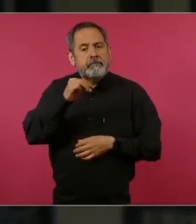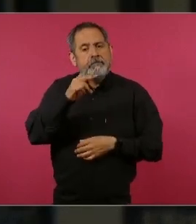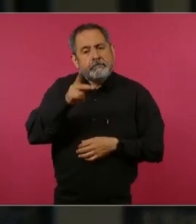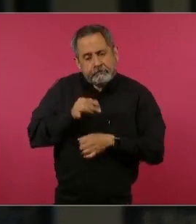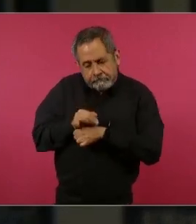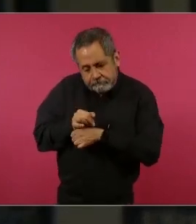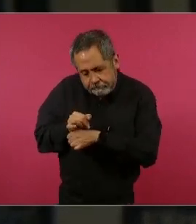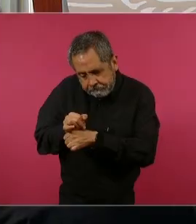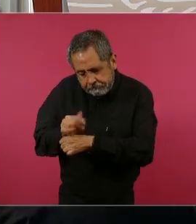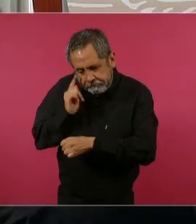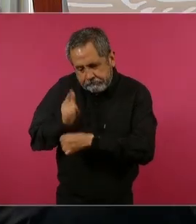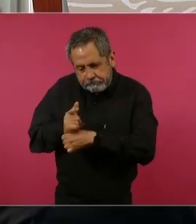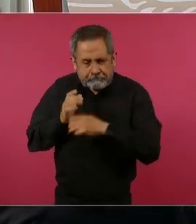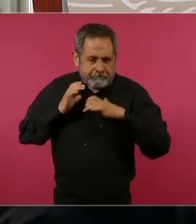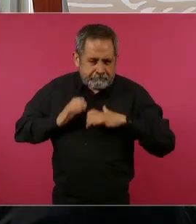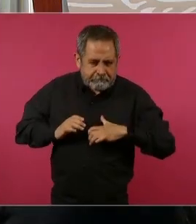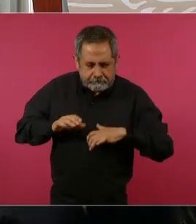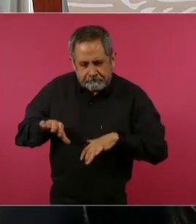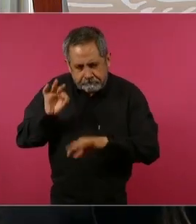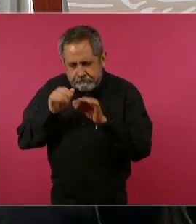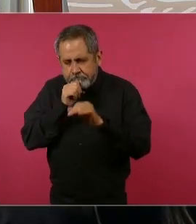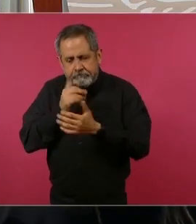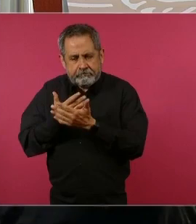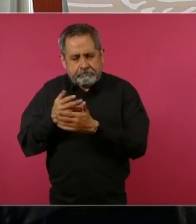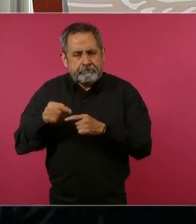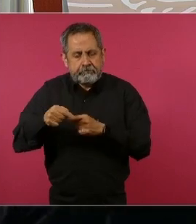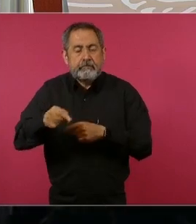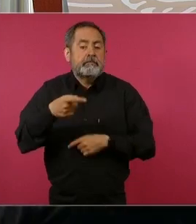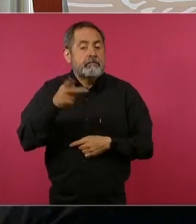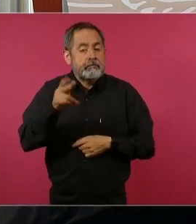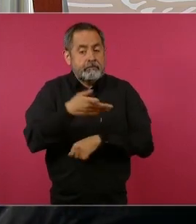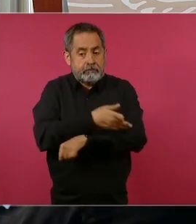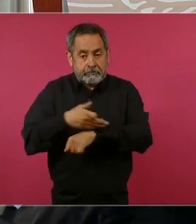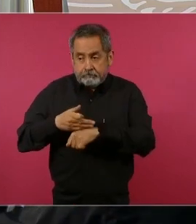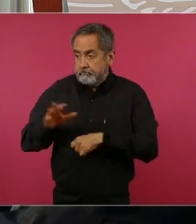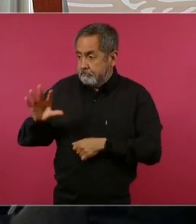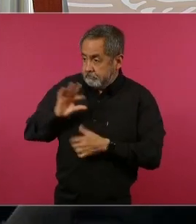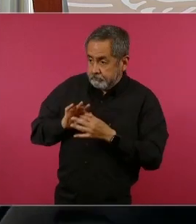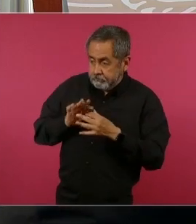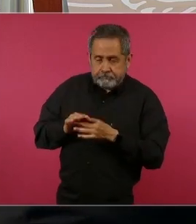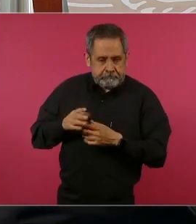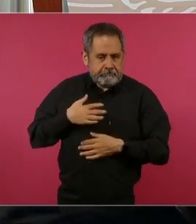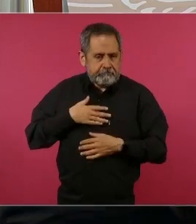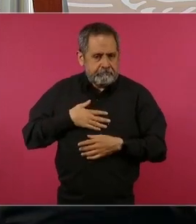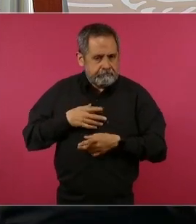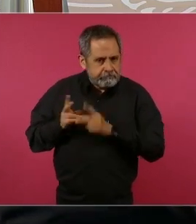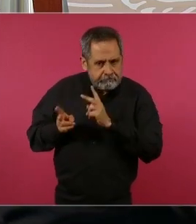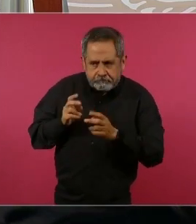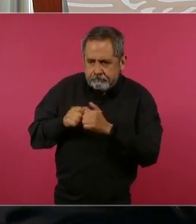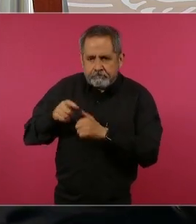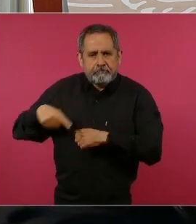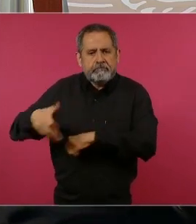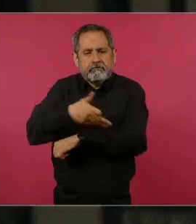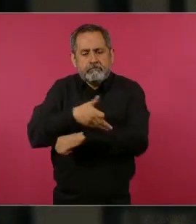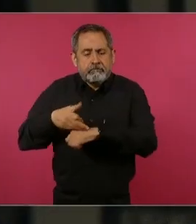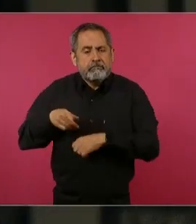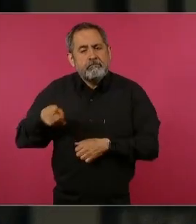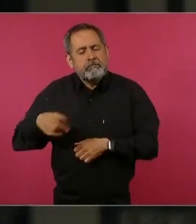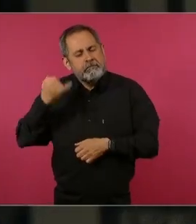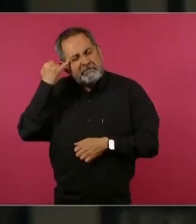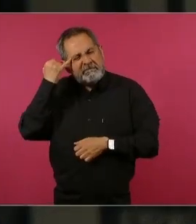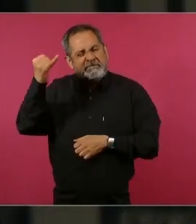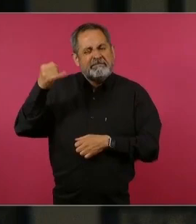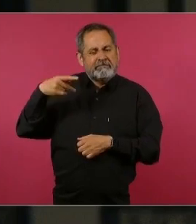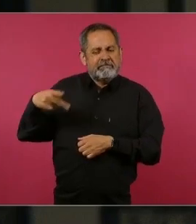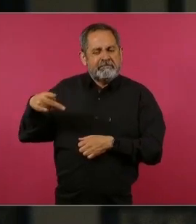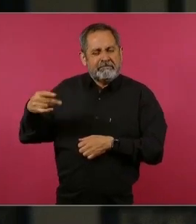investigación, la identificación de cuerpos. Pero los familiares, Canal 14 platicó con familiares, ellos tienen una